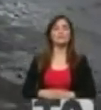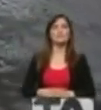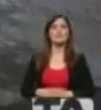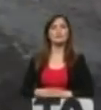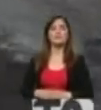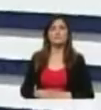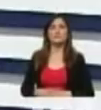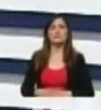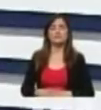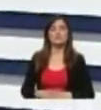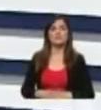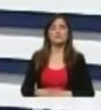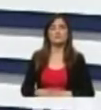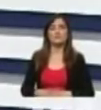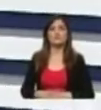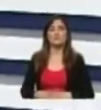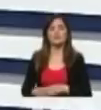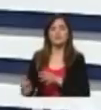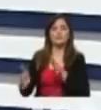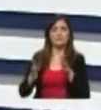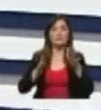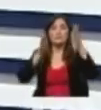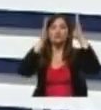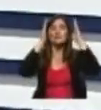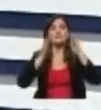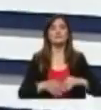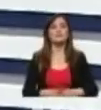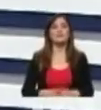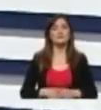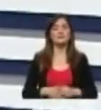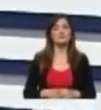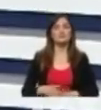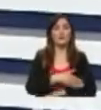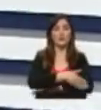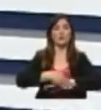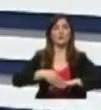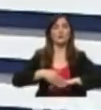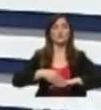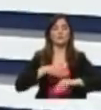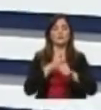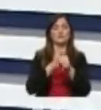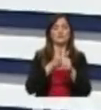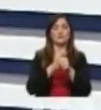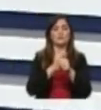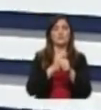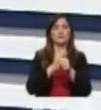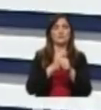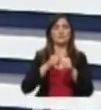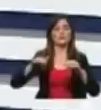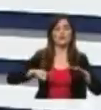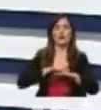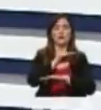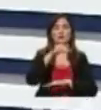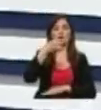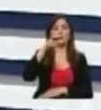24 horas. Y mucha atención, amigos, porque algunas vías que están en los alrededores del intercambiador de La Granados,